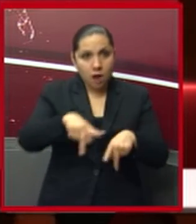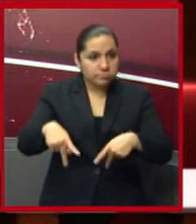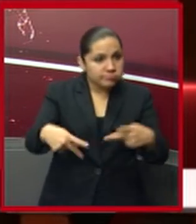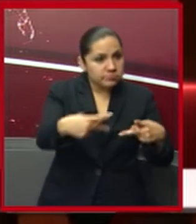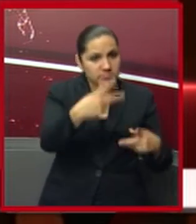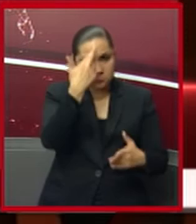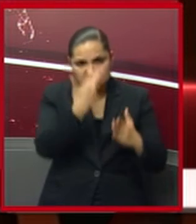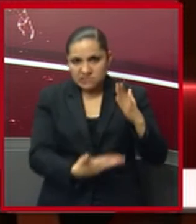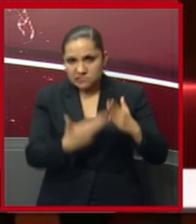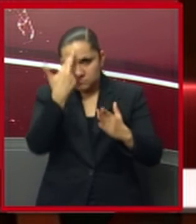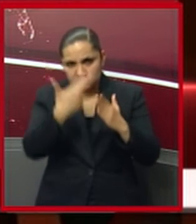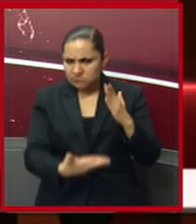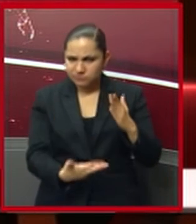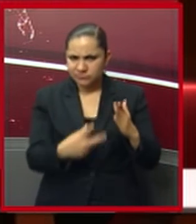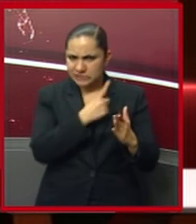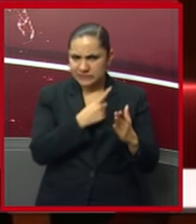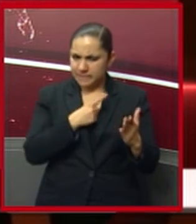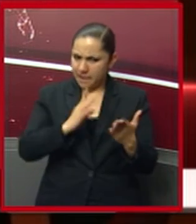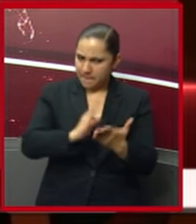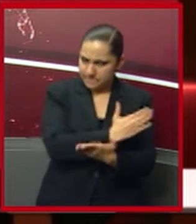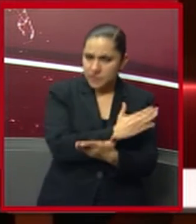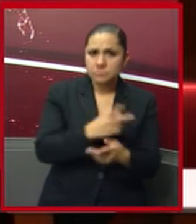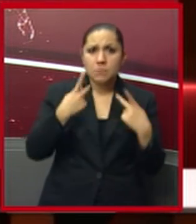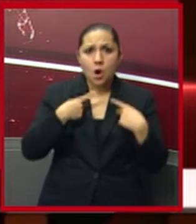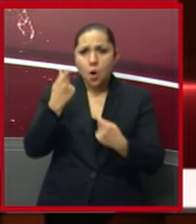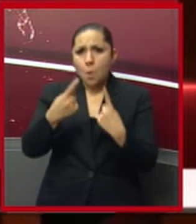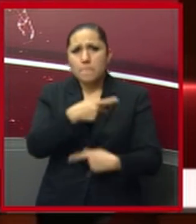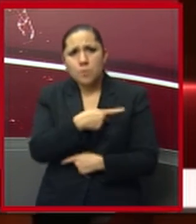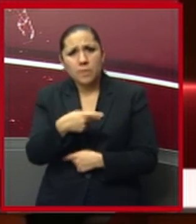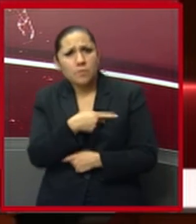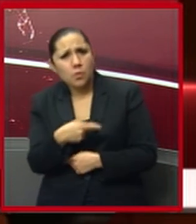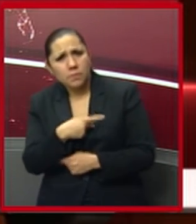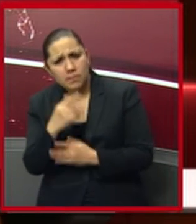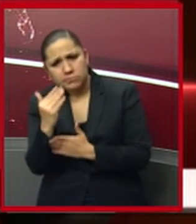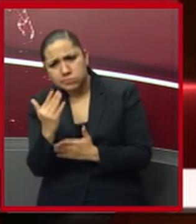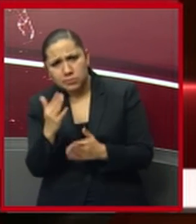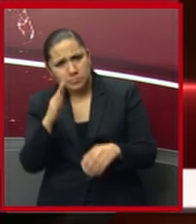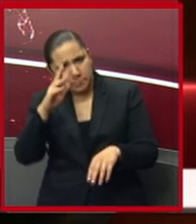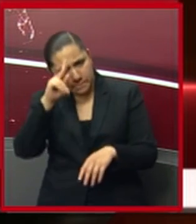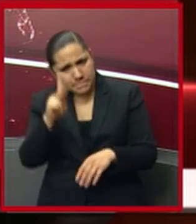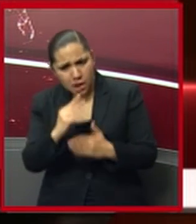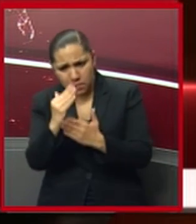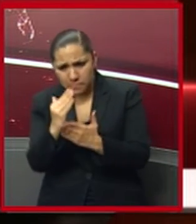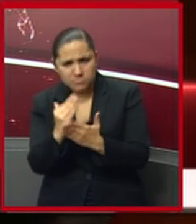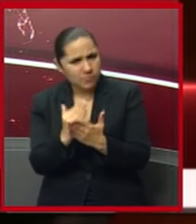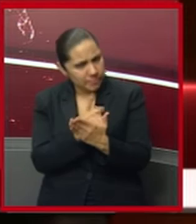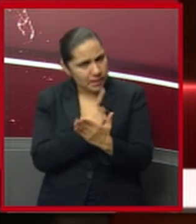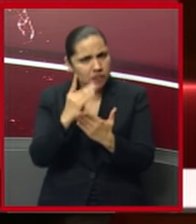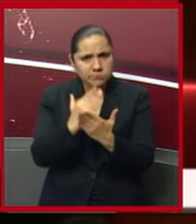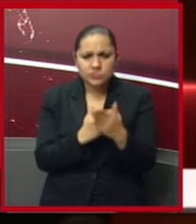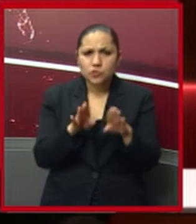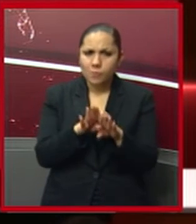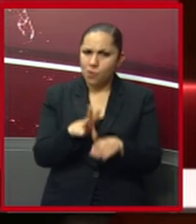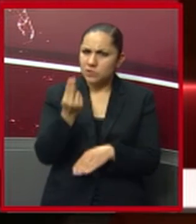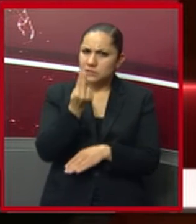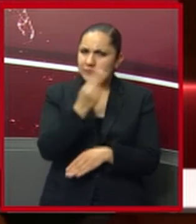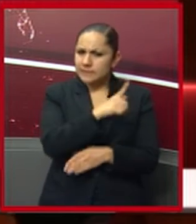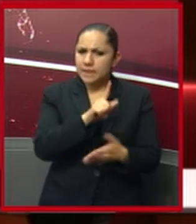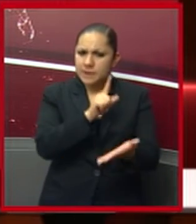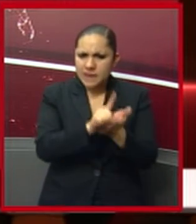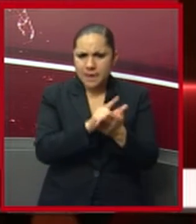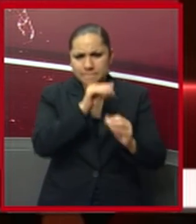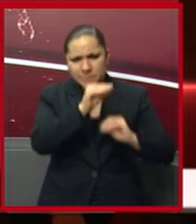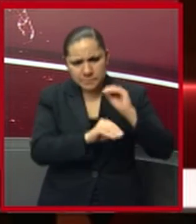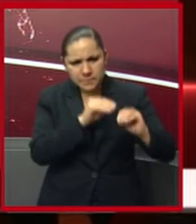pobreza, nosotros hemos decidido apostar por únicamente una mínima regulación que no se ajusta ni